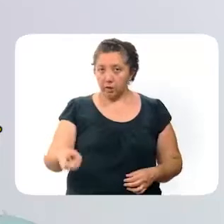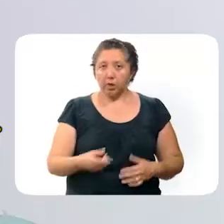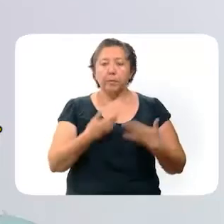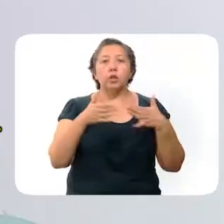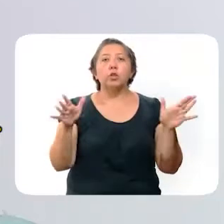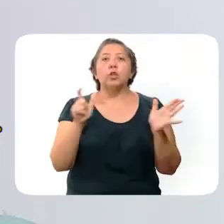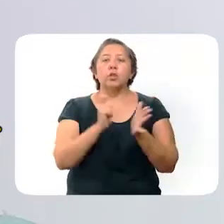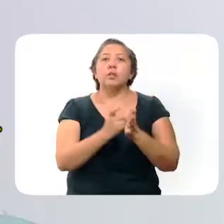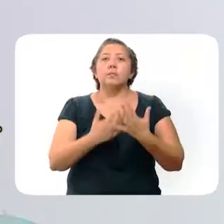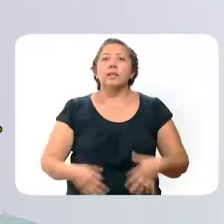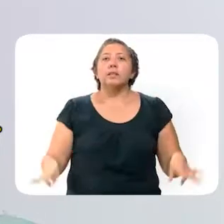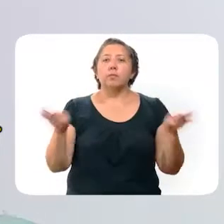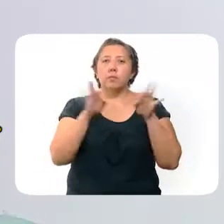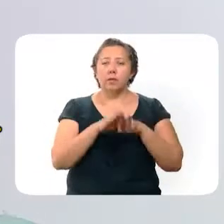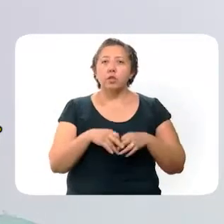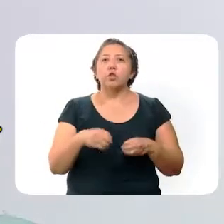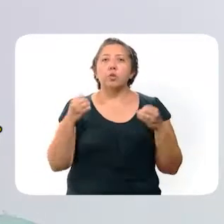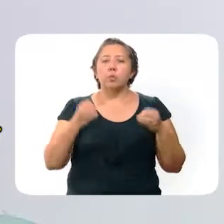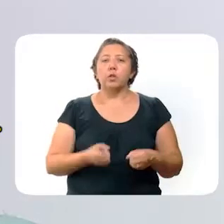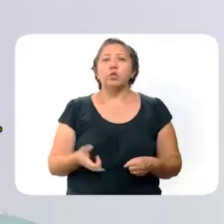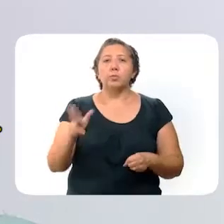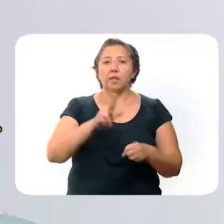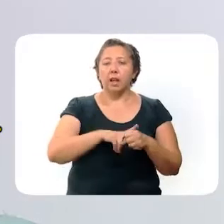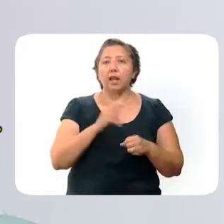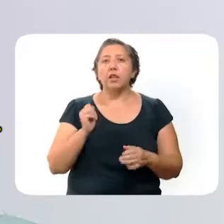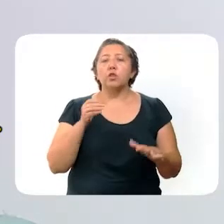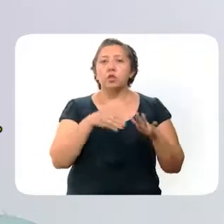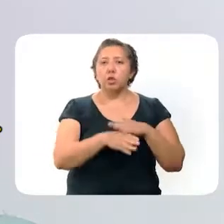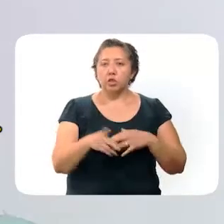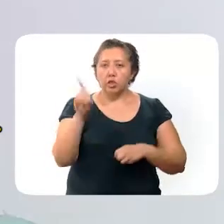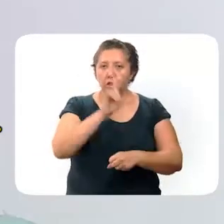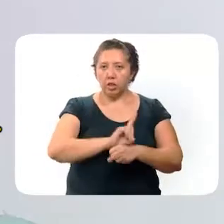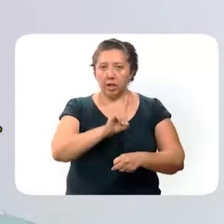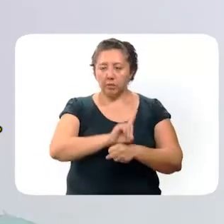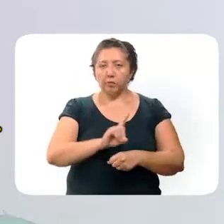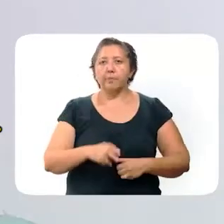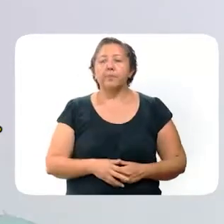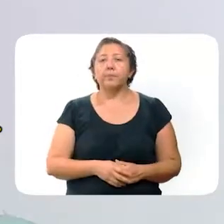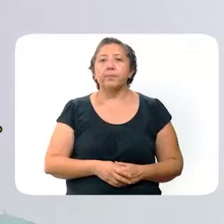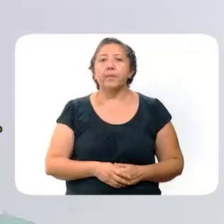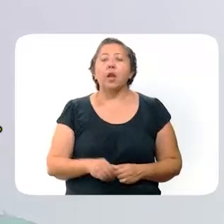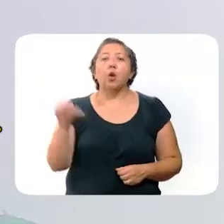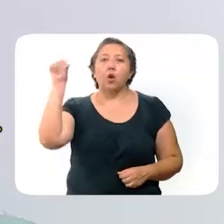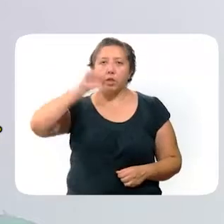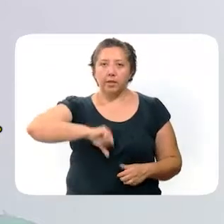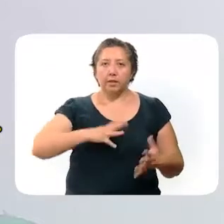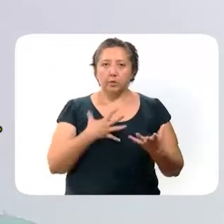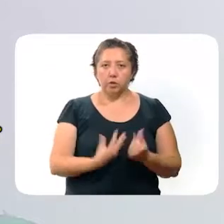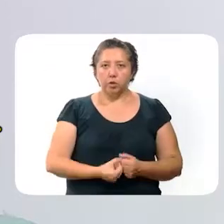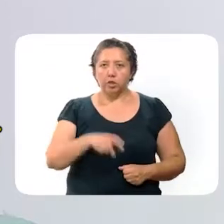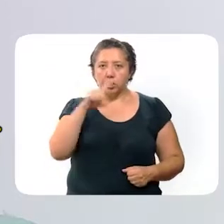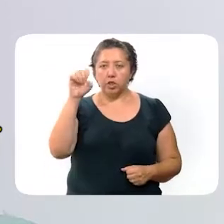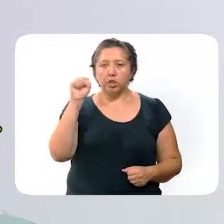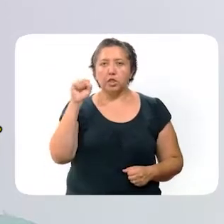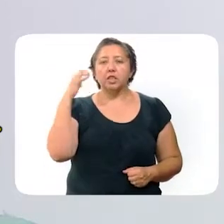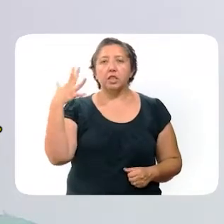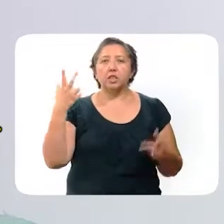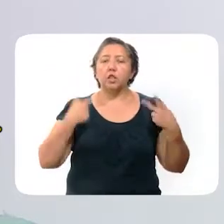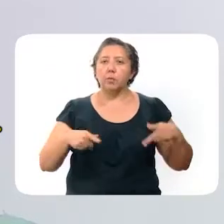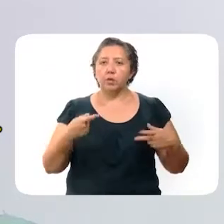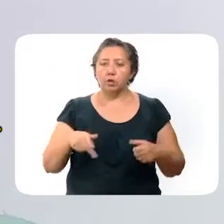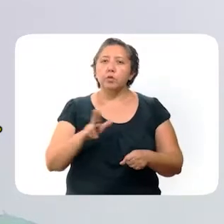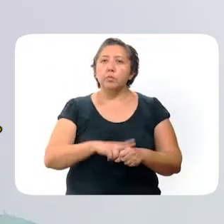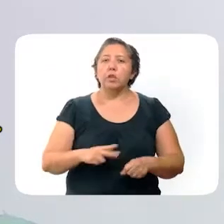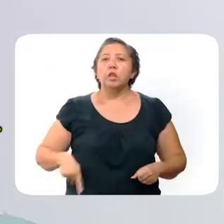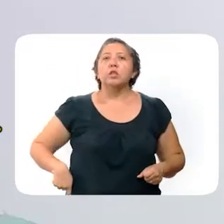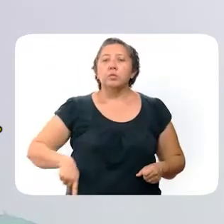en la reapertura económica los datos más importantes son la ocupación hospitalaria y los ingresos diarios. El día de hoy tenemos 165